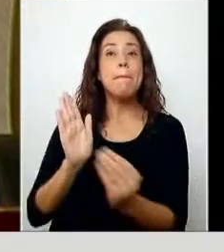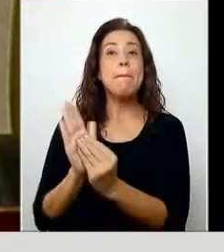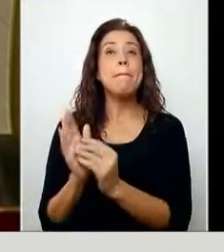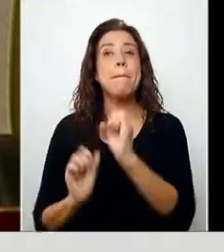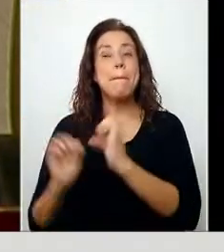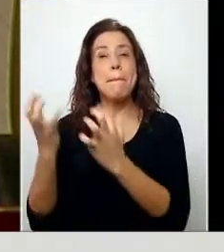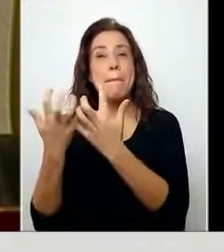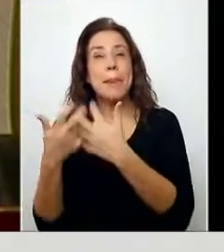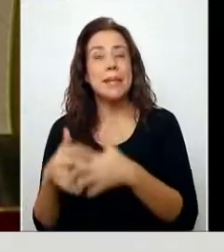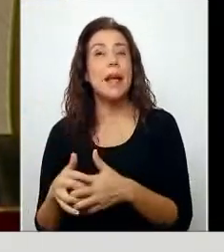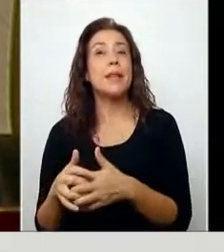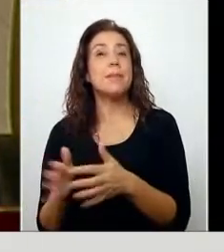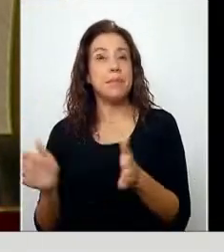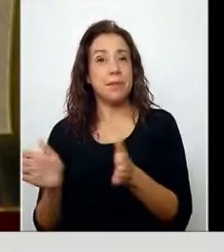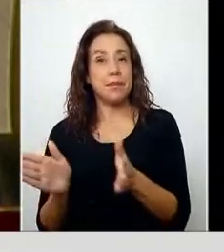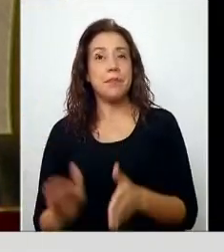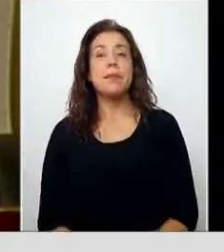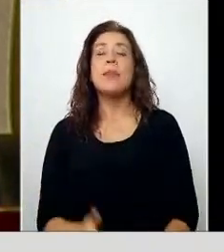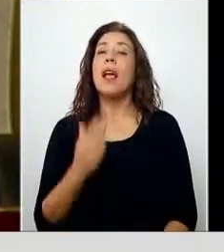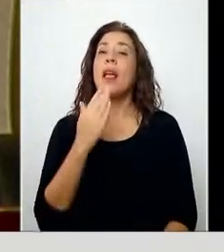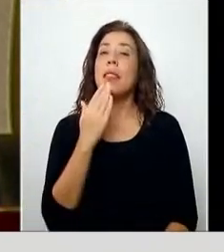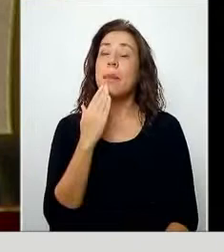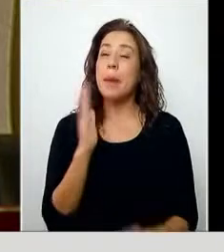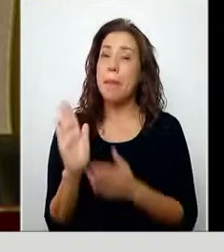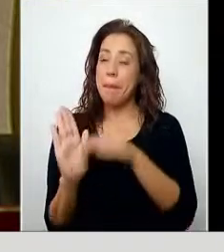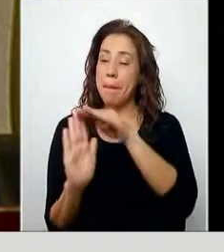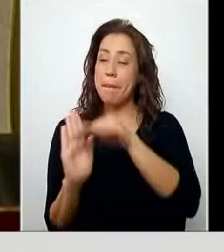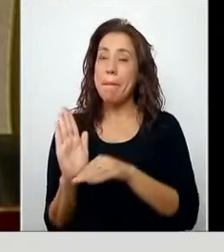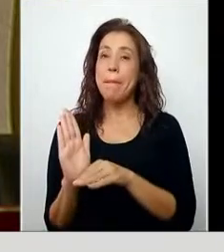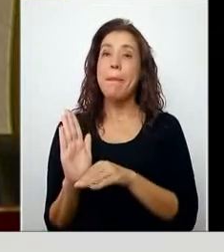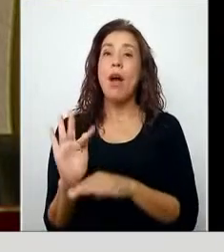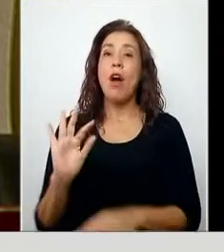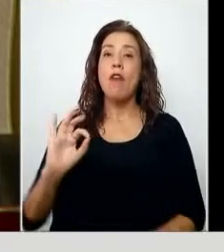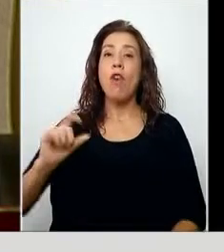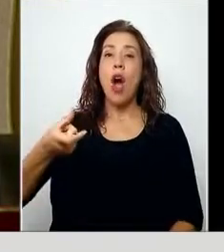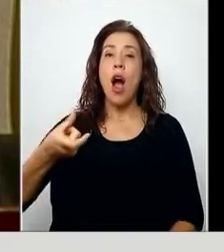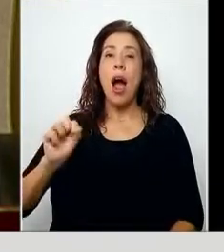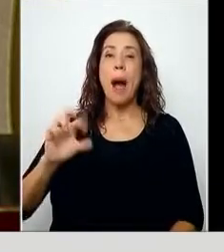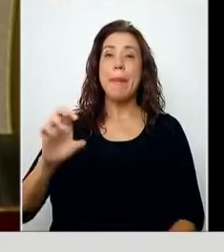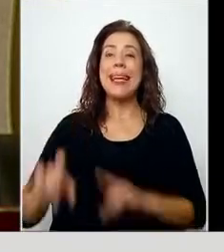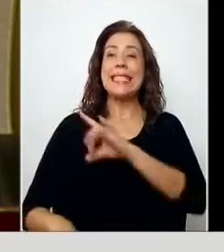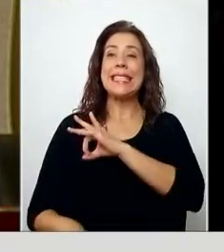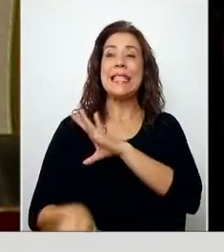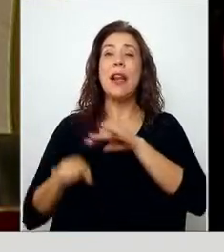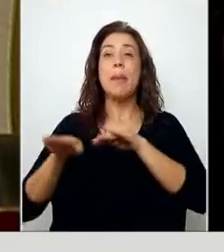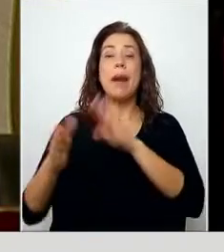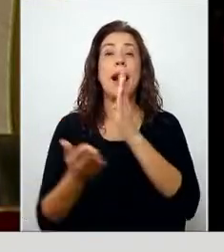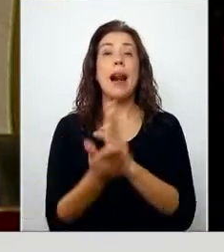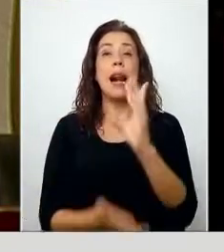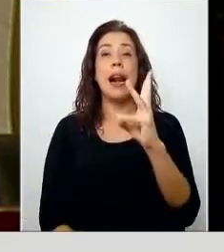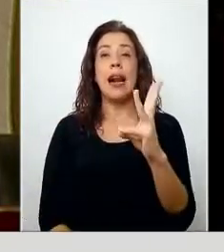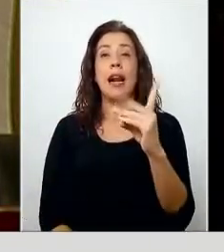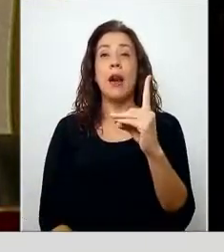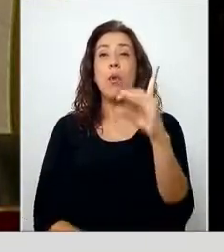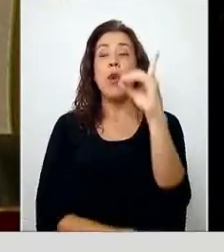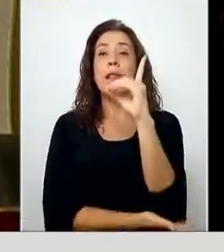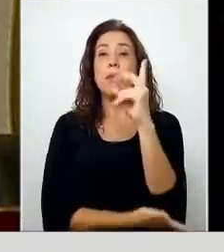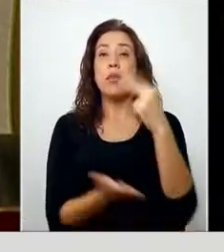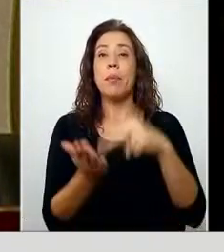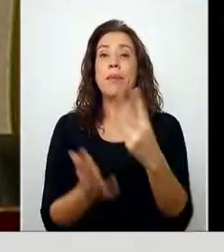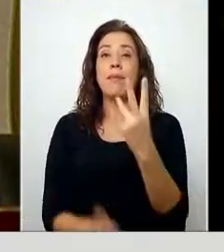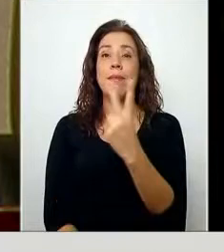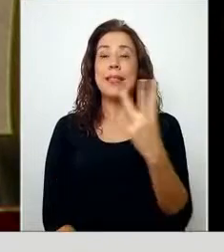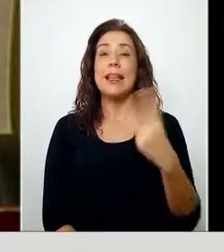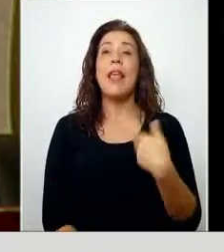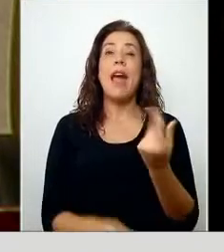crea el programa fogape chile apoya que hasta el 31 de diciembre del 2023 permitirá otorgar créditos con